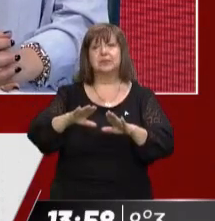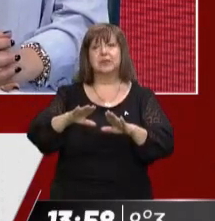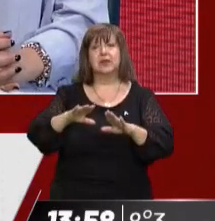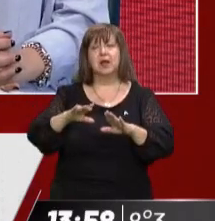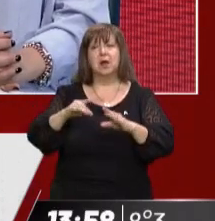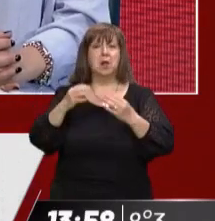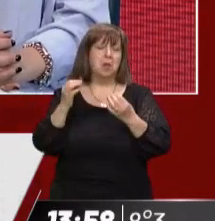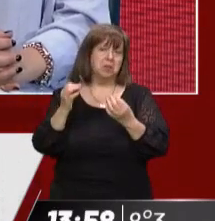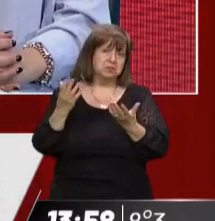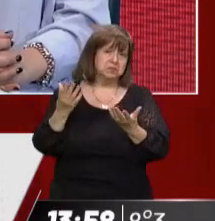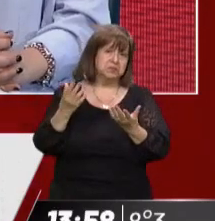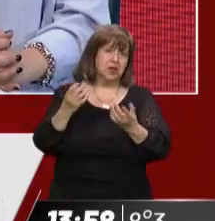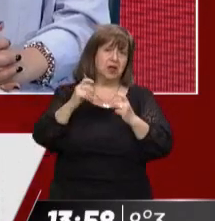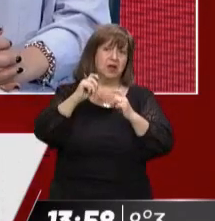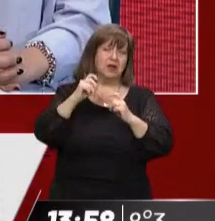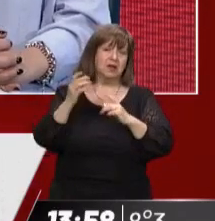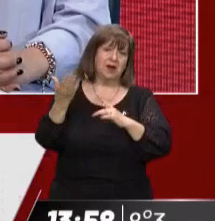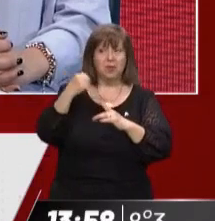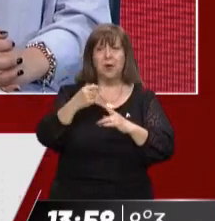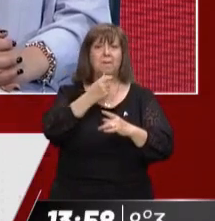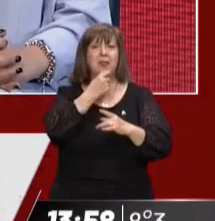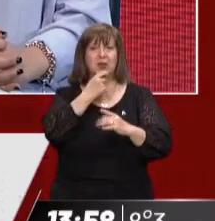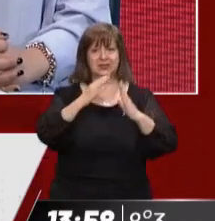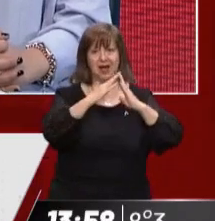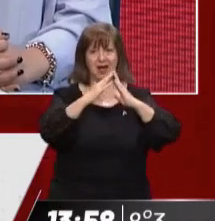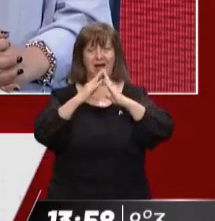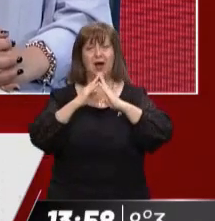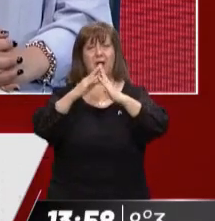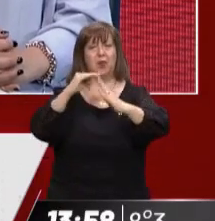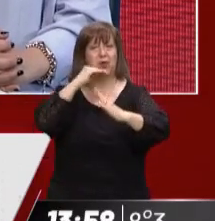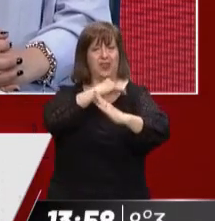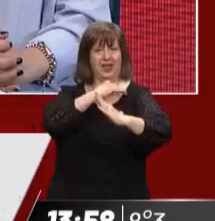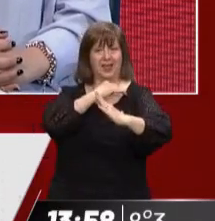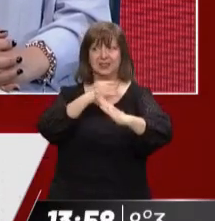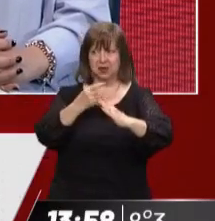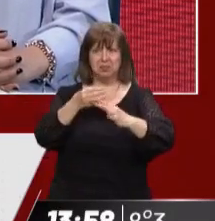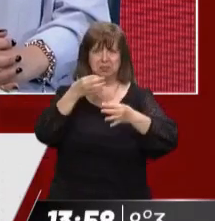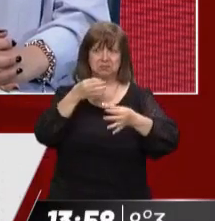podemos combinarlo incluso con la visita en Mendoza, con alguna bodega. Si el clima fuese